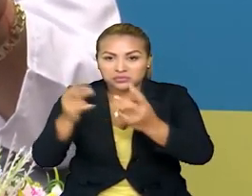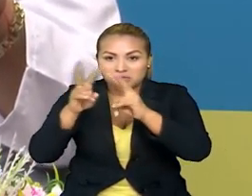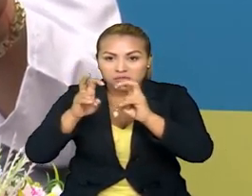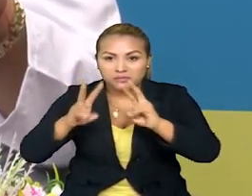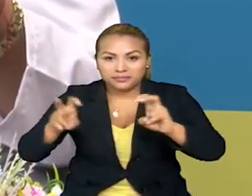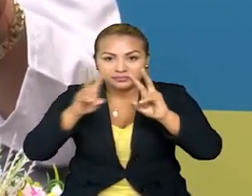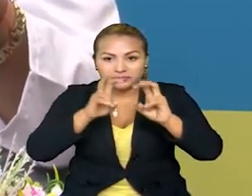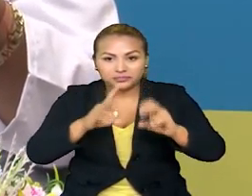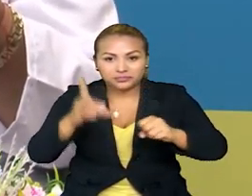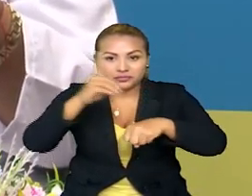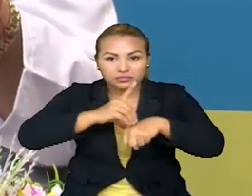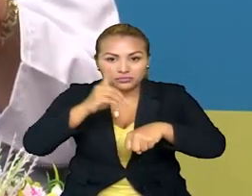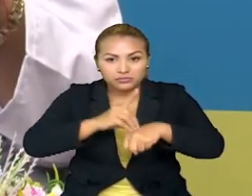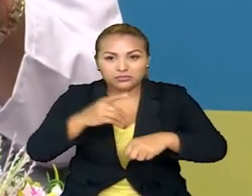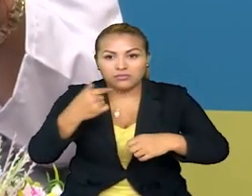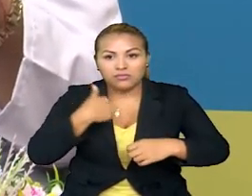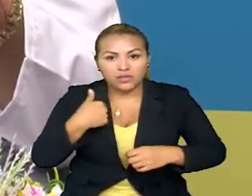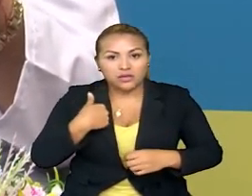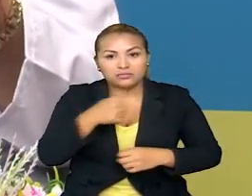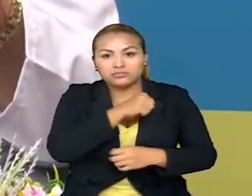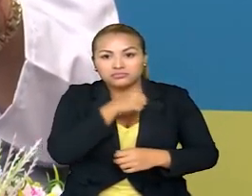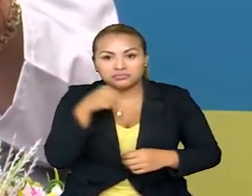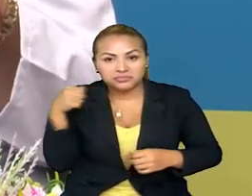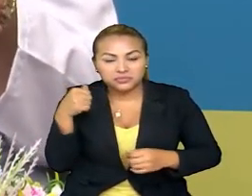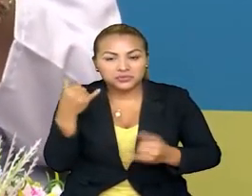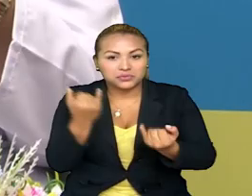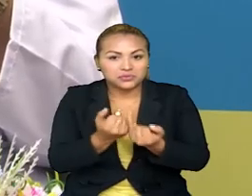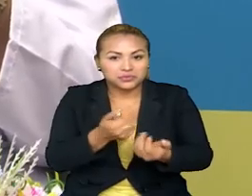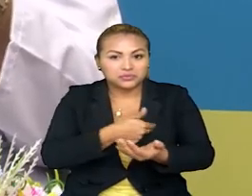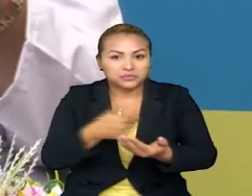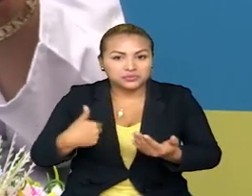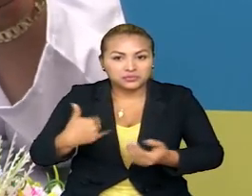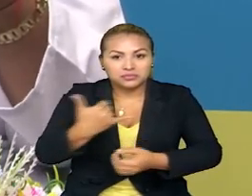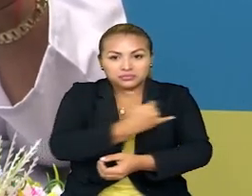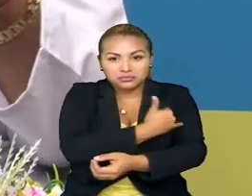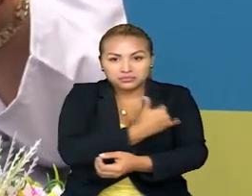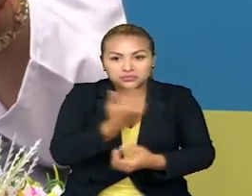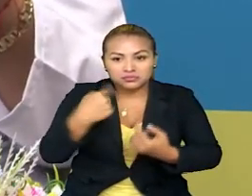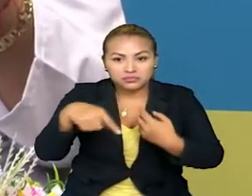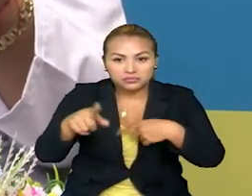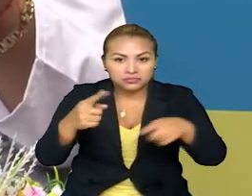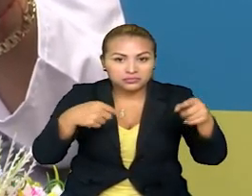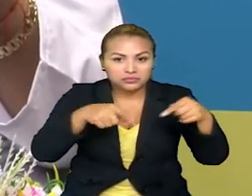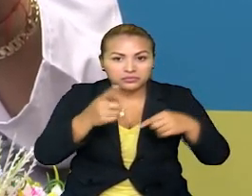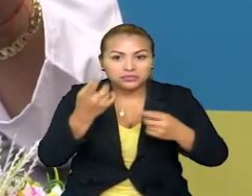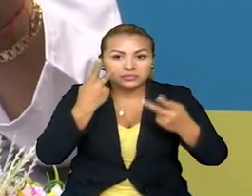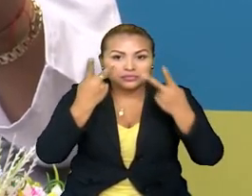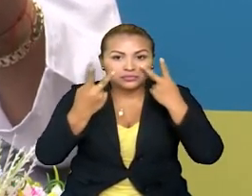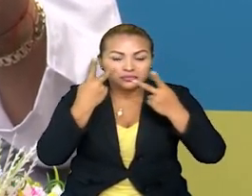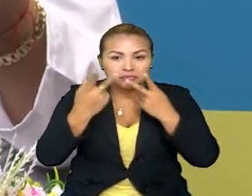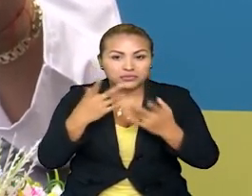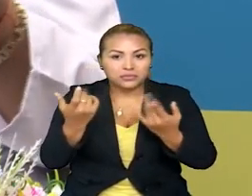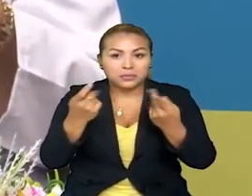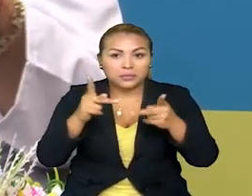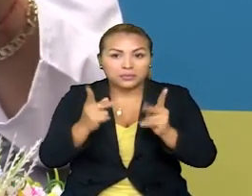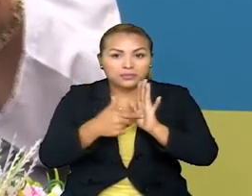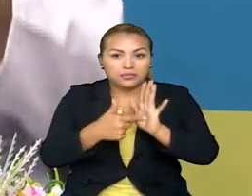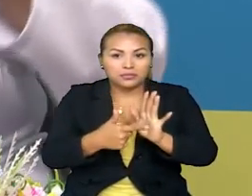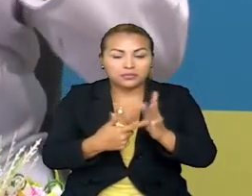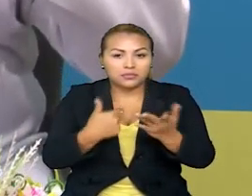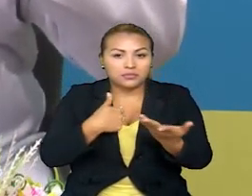yo tenga exámenes consecutivos en periodo establecido que yo tenga un estilo de vida que no sea sedentaria el